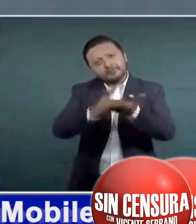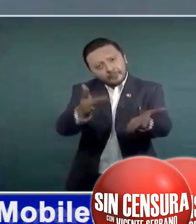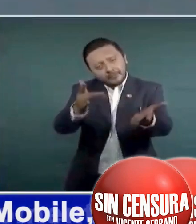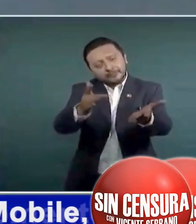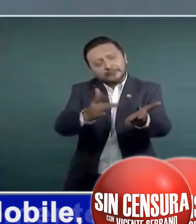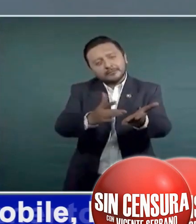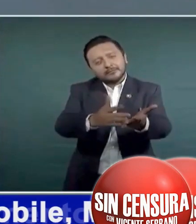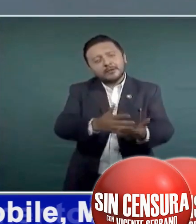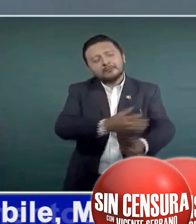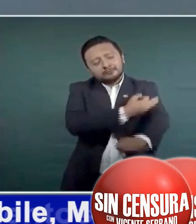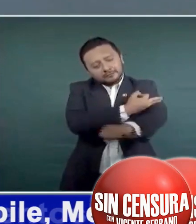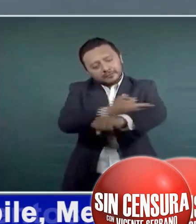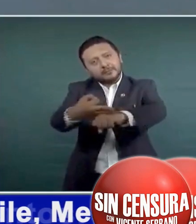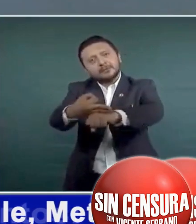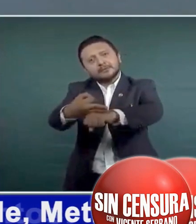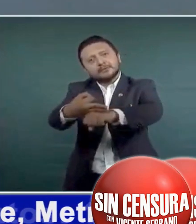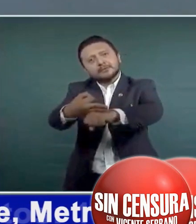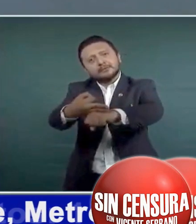de